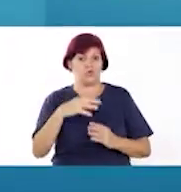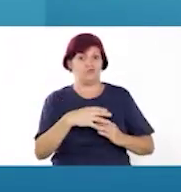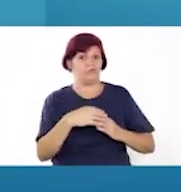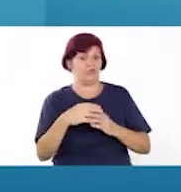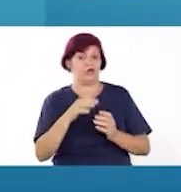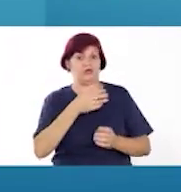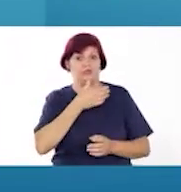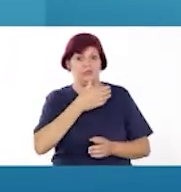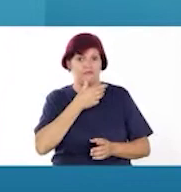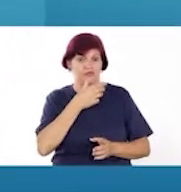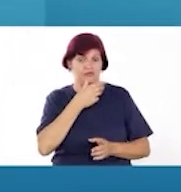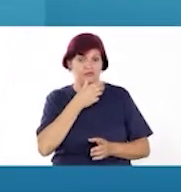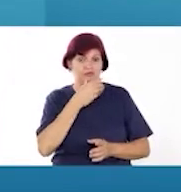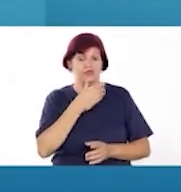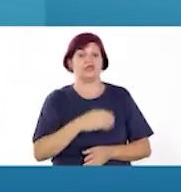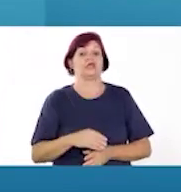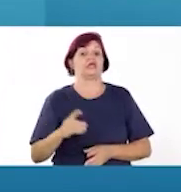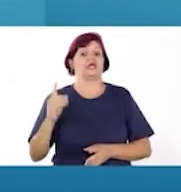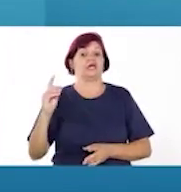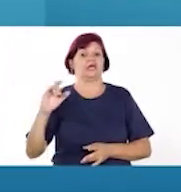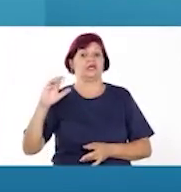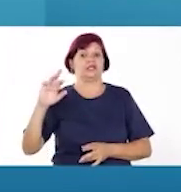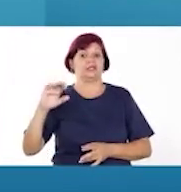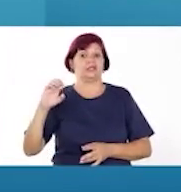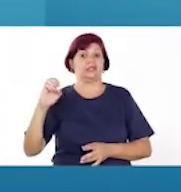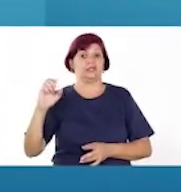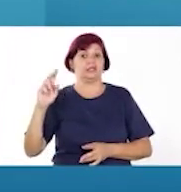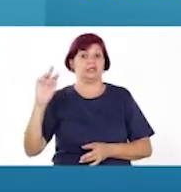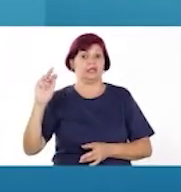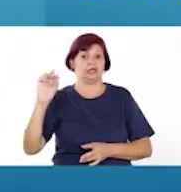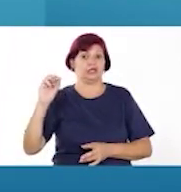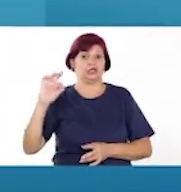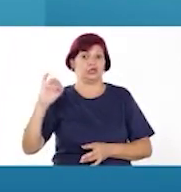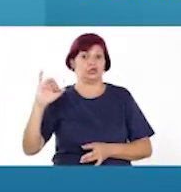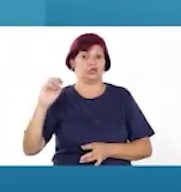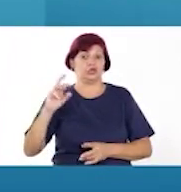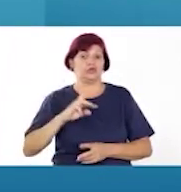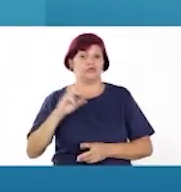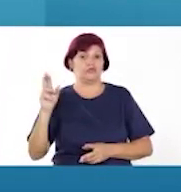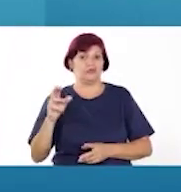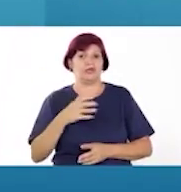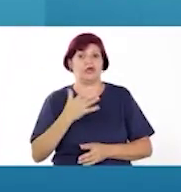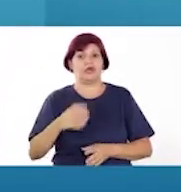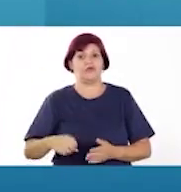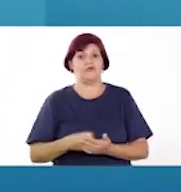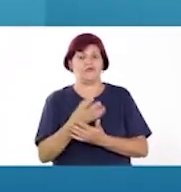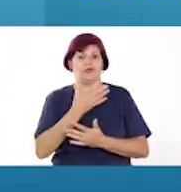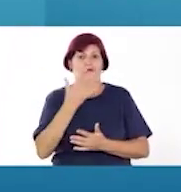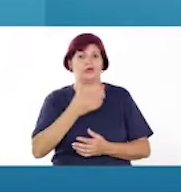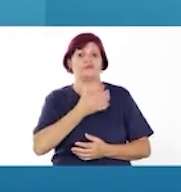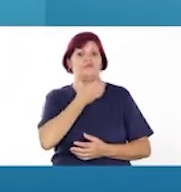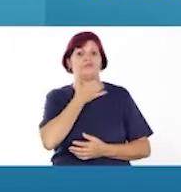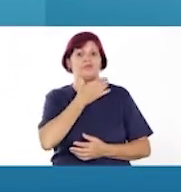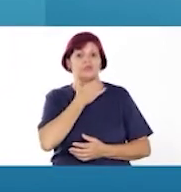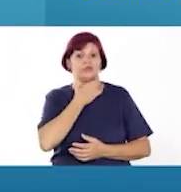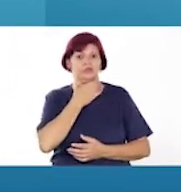Castro, y el Directorio Revolucionario, organización creada por José Antonio Echeverría a finales